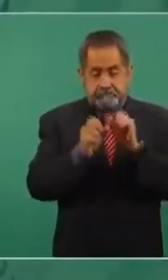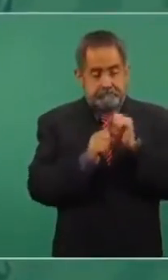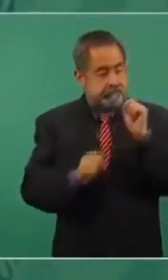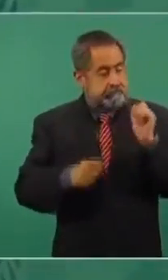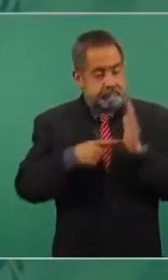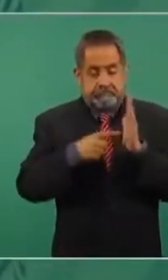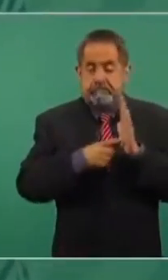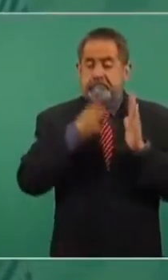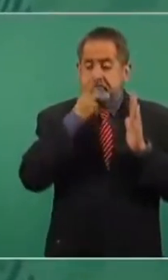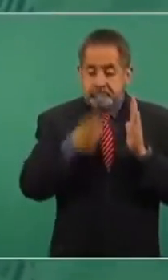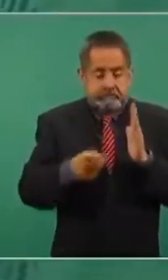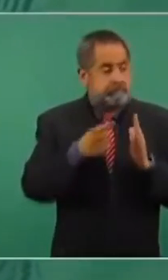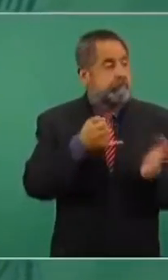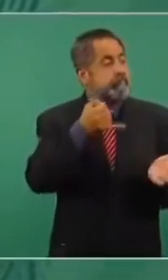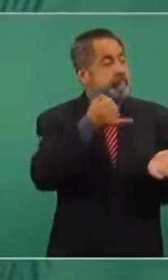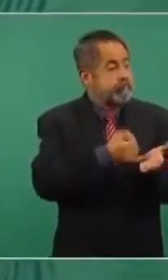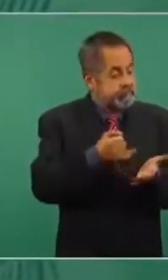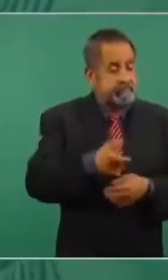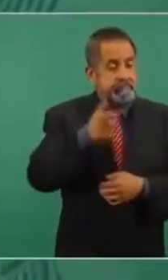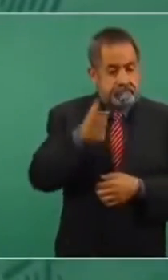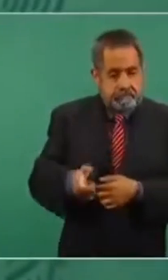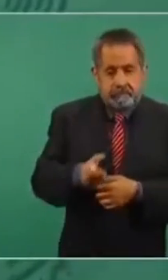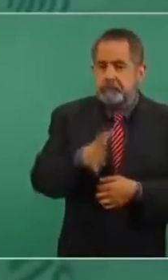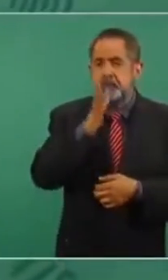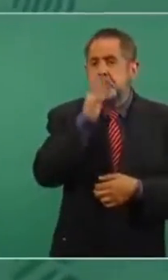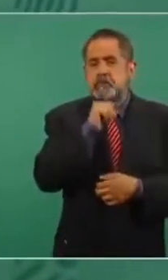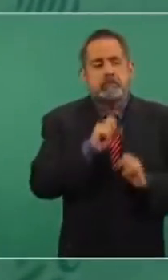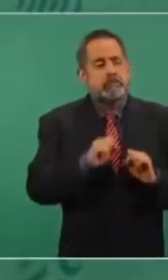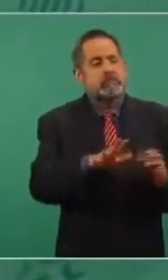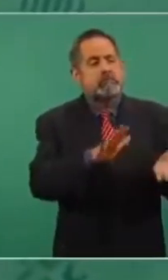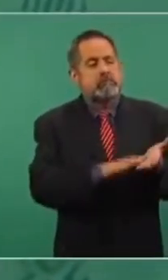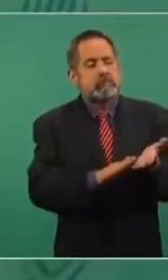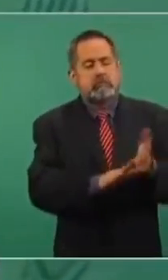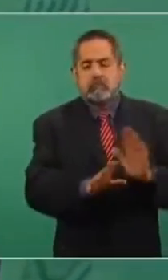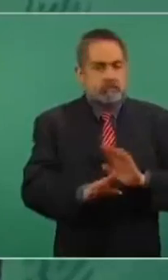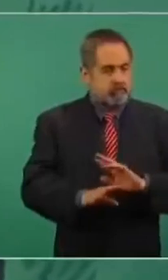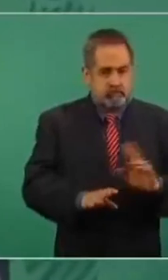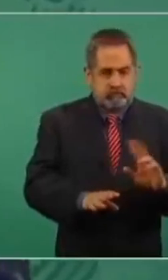Constitución, que esa fue una de las reformas que se llevó a cabo, ahora ya,